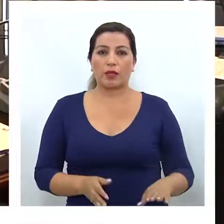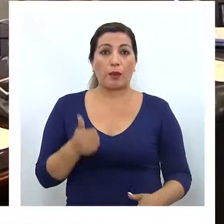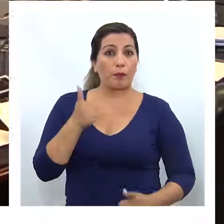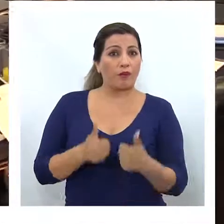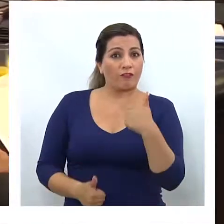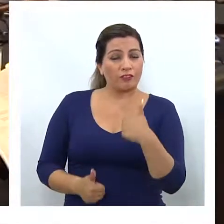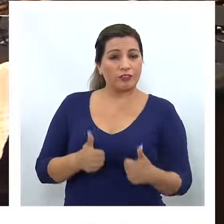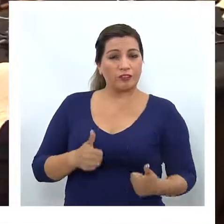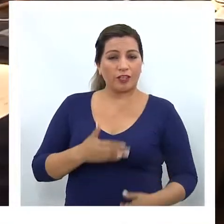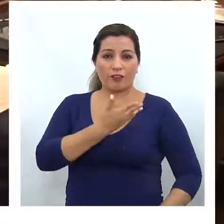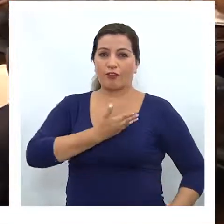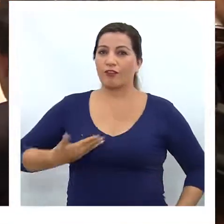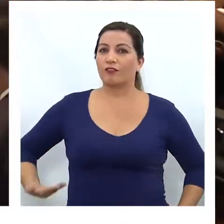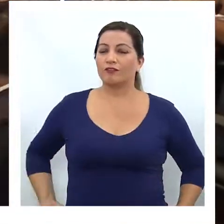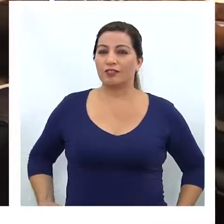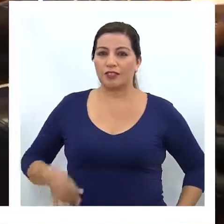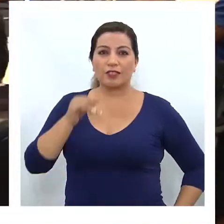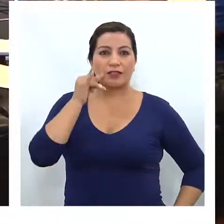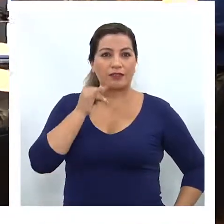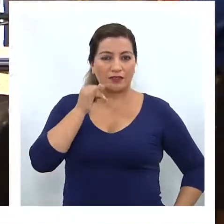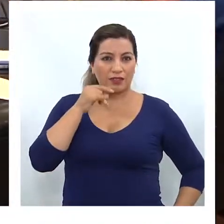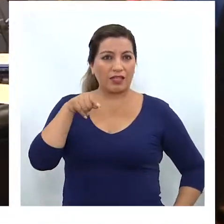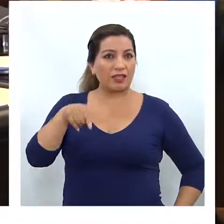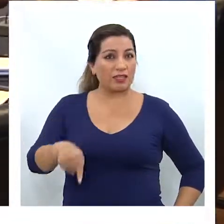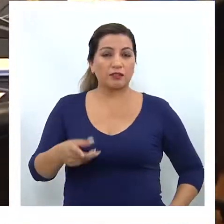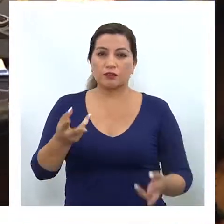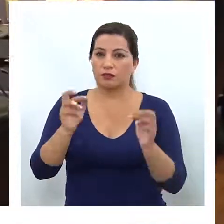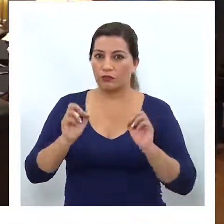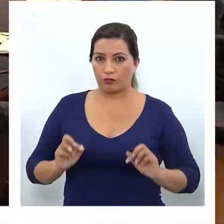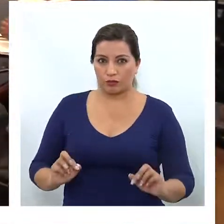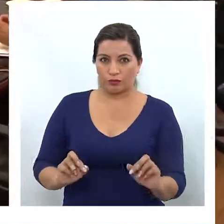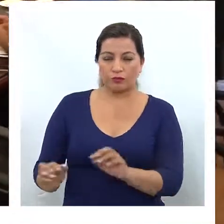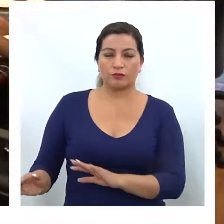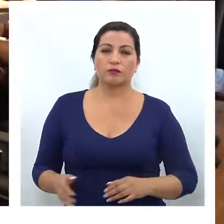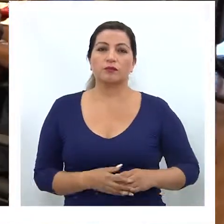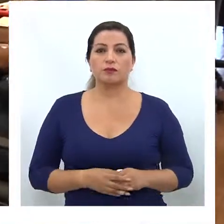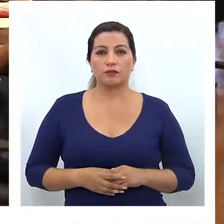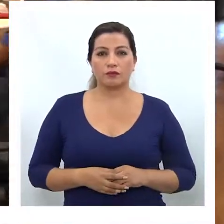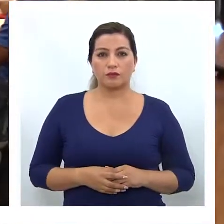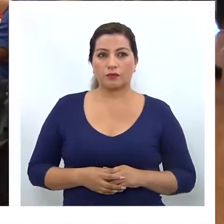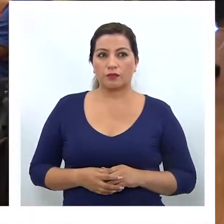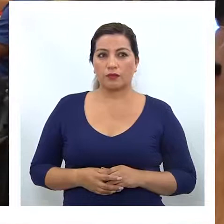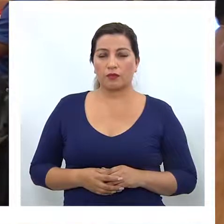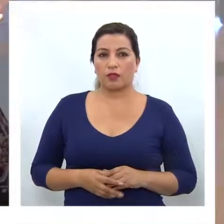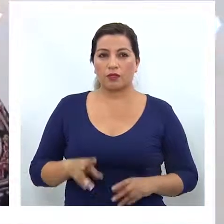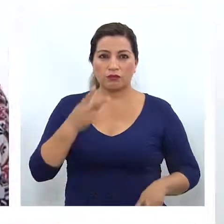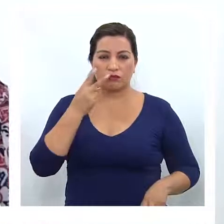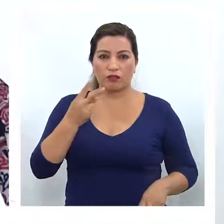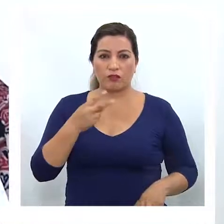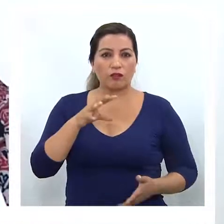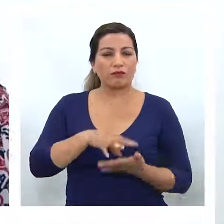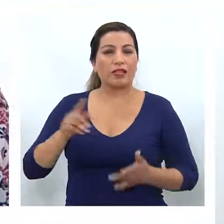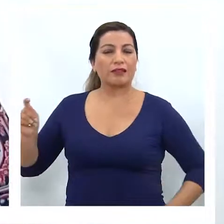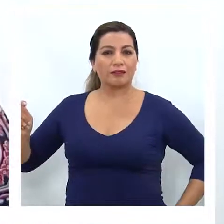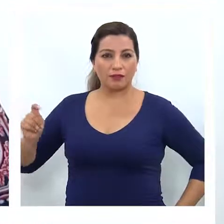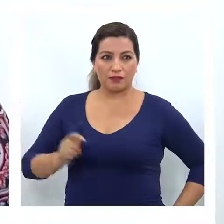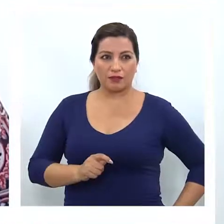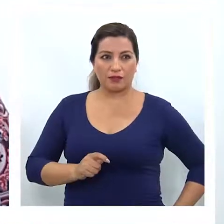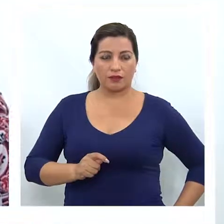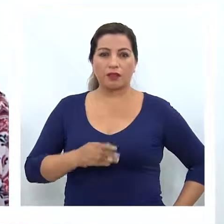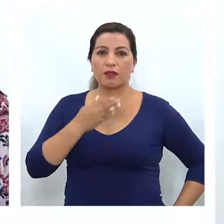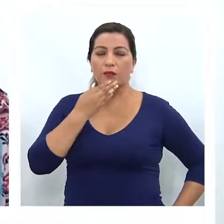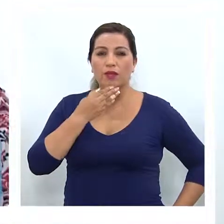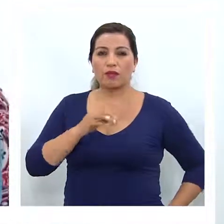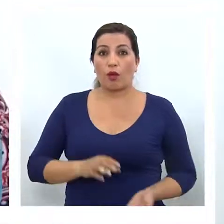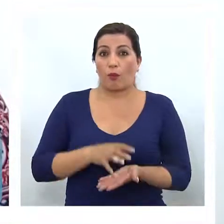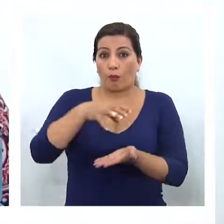profesionales del gobierno regional, este hermanamiento puede ser una oportunidad. Se vio un hermanamiento entre la región de Tarapacá